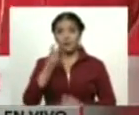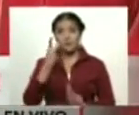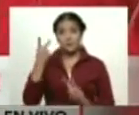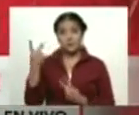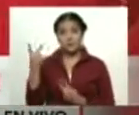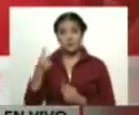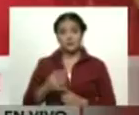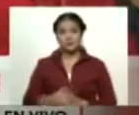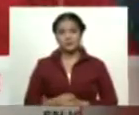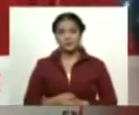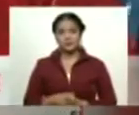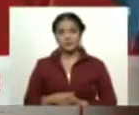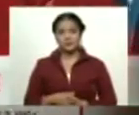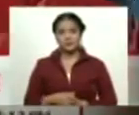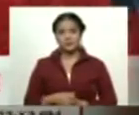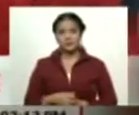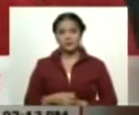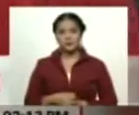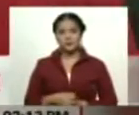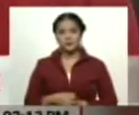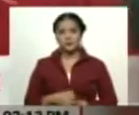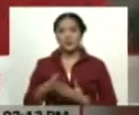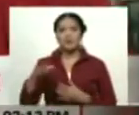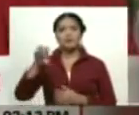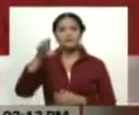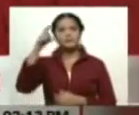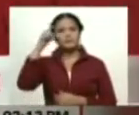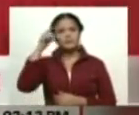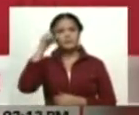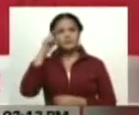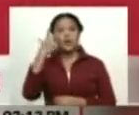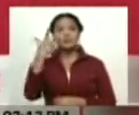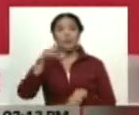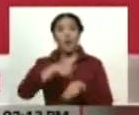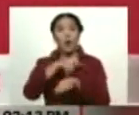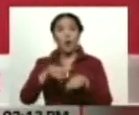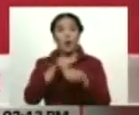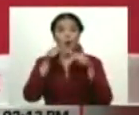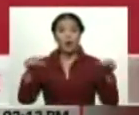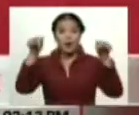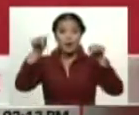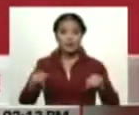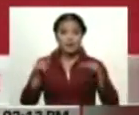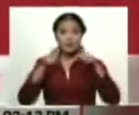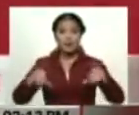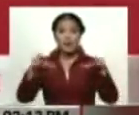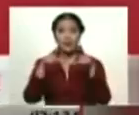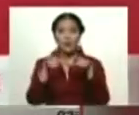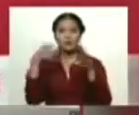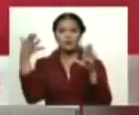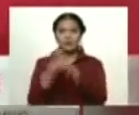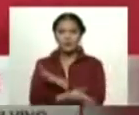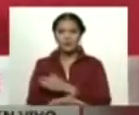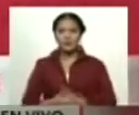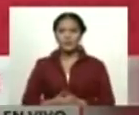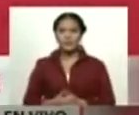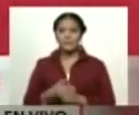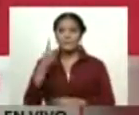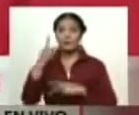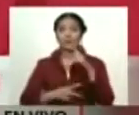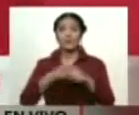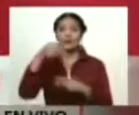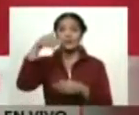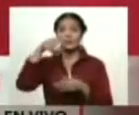a Ernesto Villegas, quien estuvo hace aproximadamente 3 horas en este lugar durante lo que fue su proceso